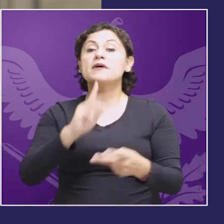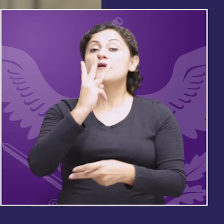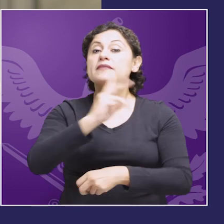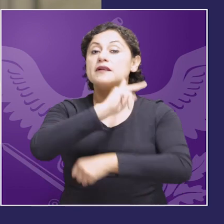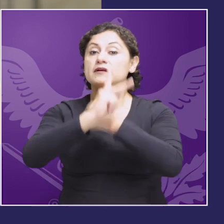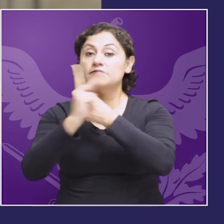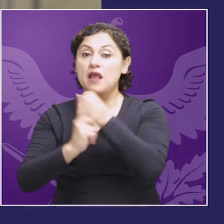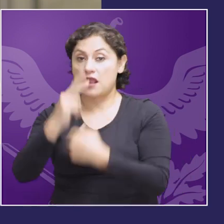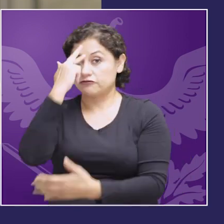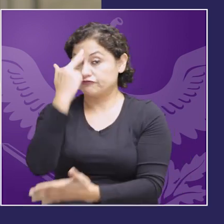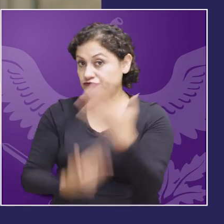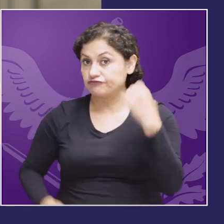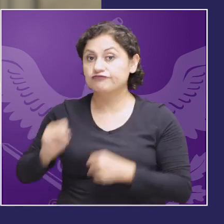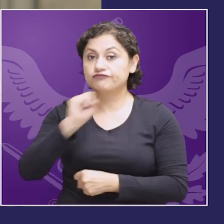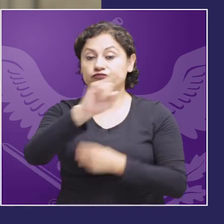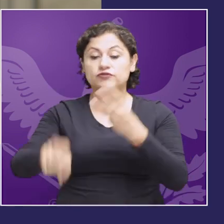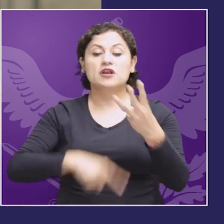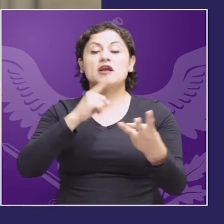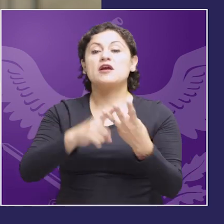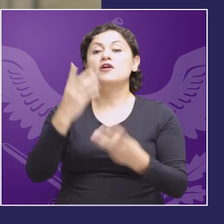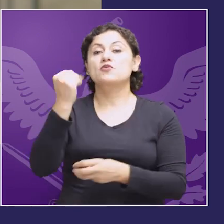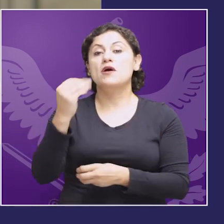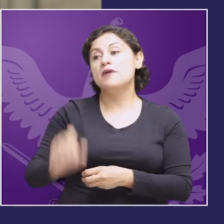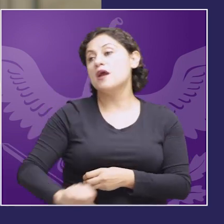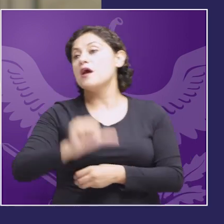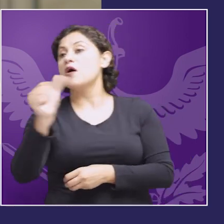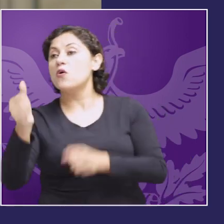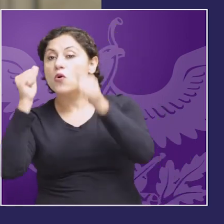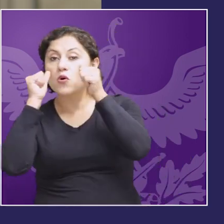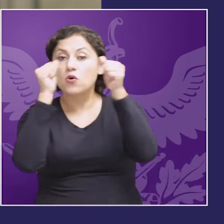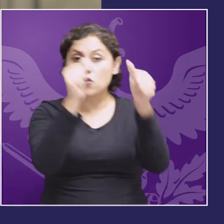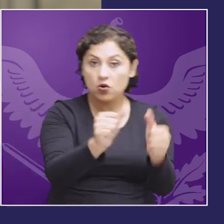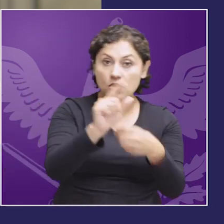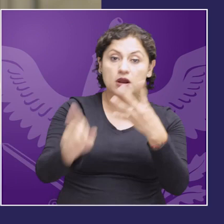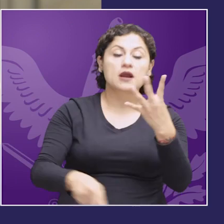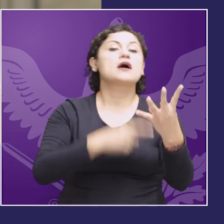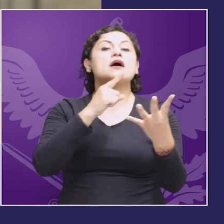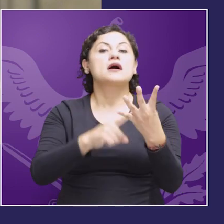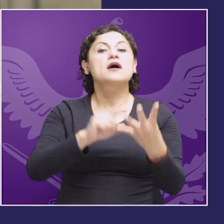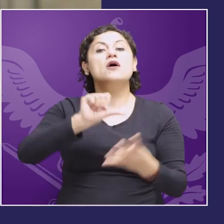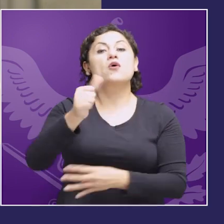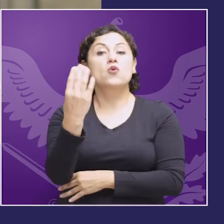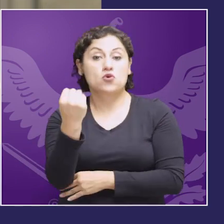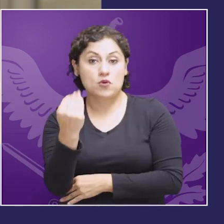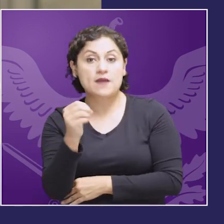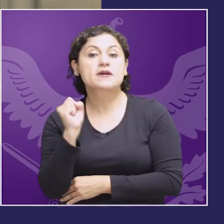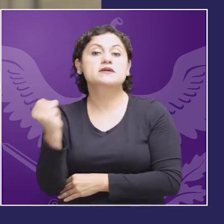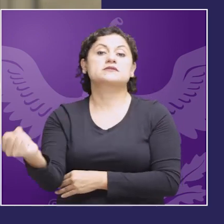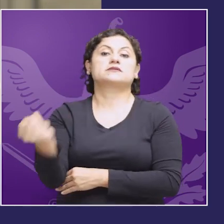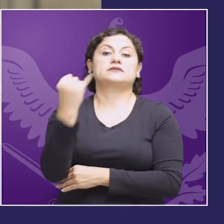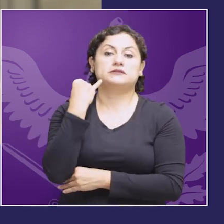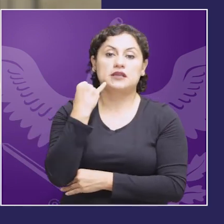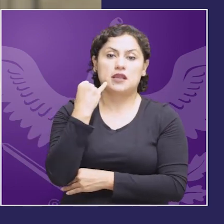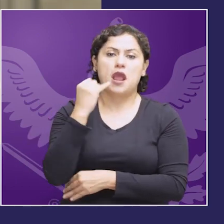en su sistema normativo, 3 países lo reconocían como agravante, 9 países como figura autónoma y 3 dijeron que sí,